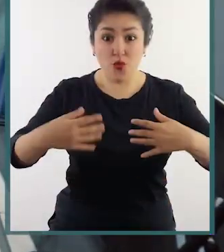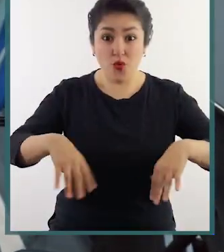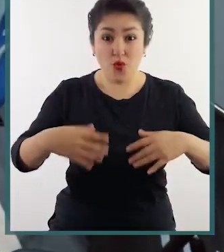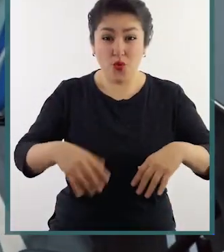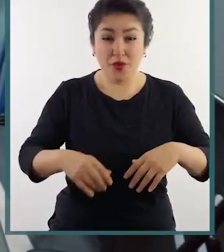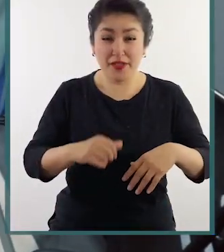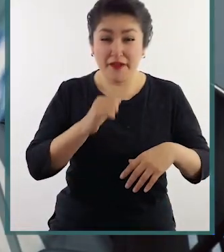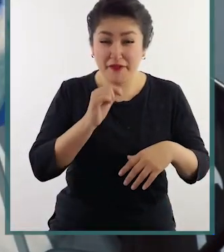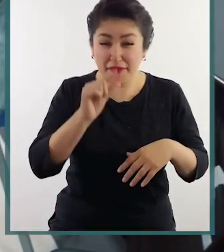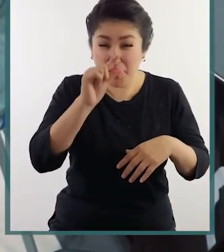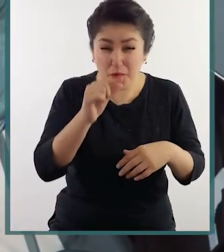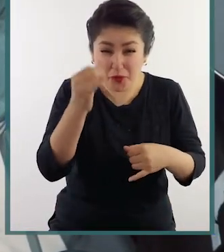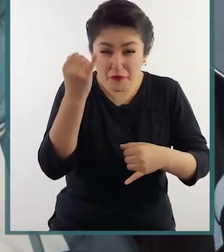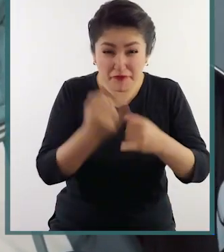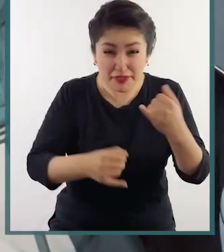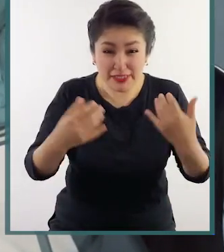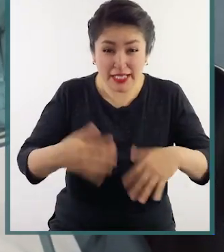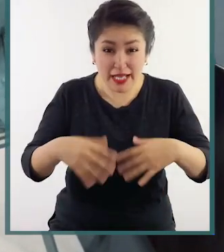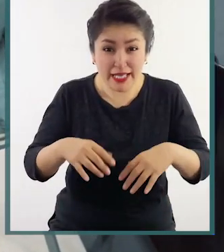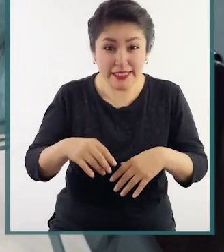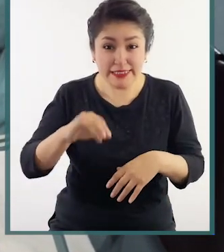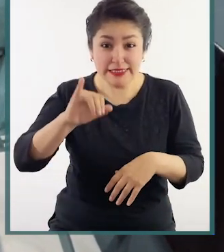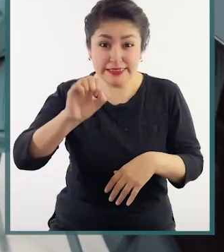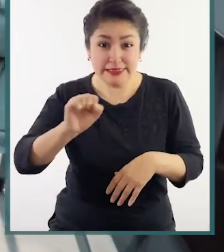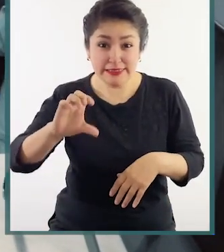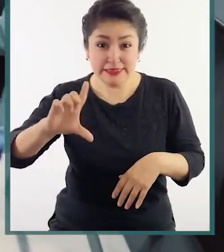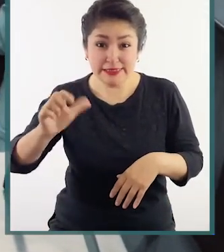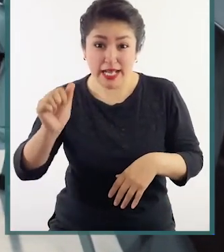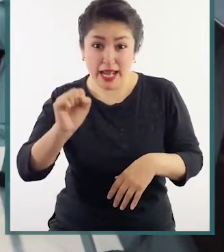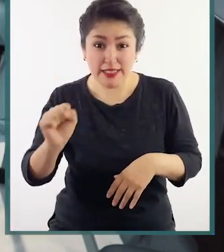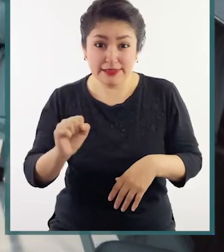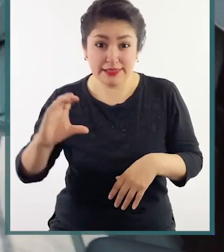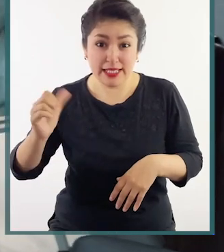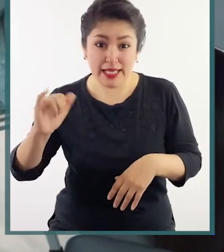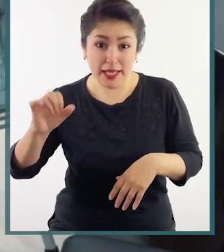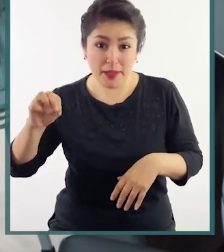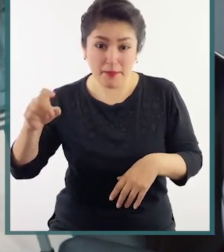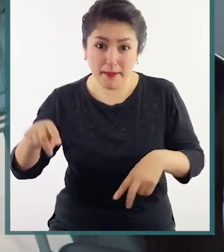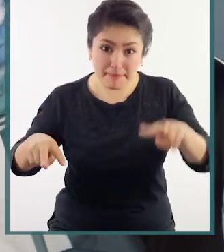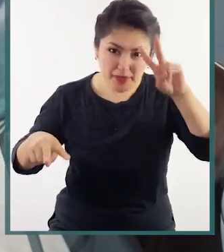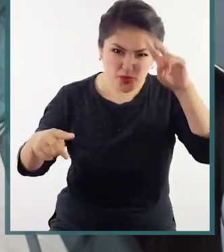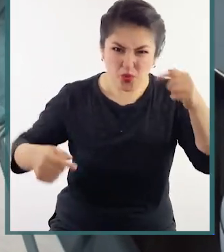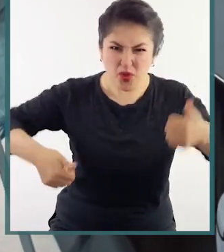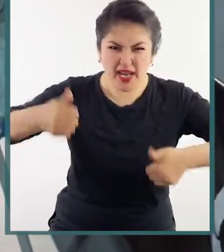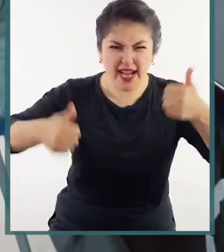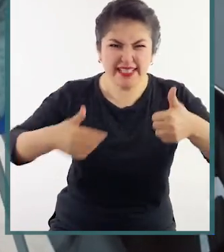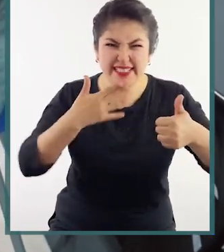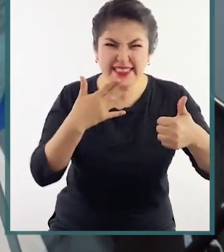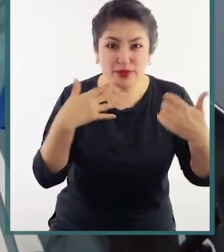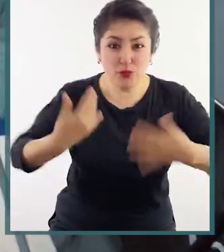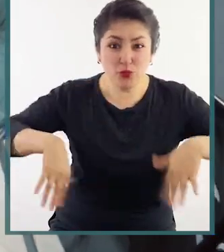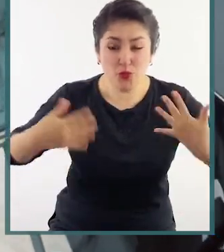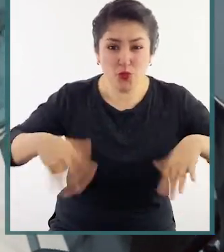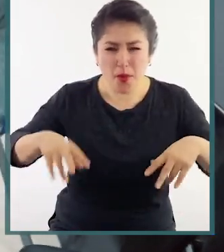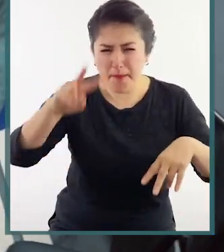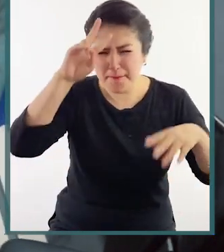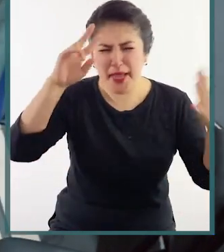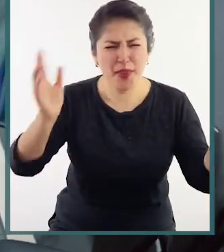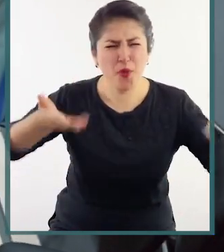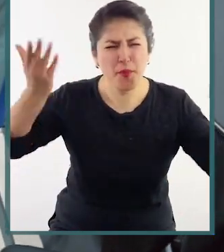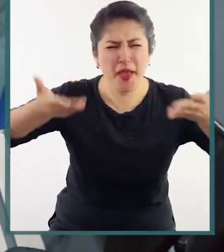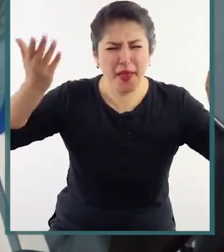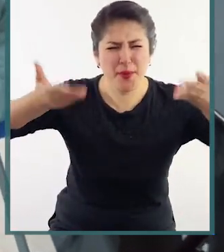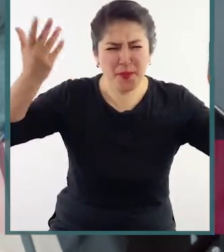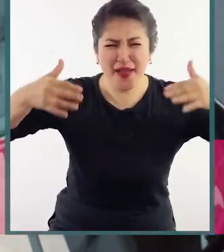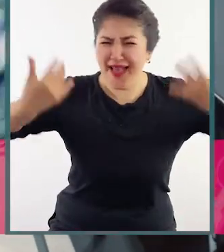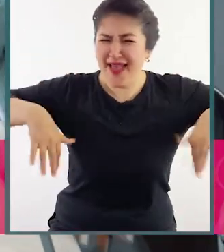Estamos en los cuartos de final. Islas Caimán con Perú. ¿Quién ganará? ¡Perú, Perú, Perú,